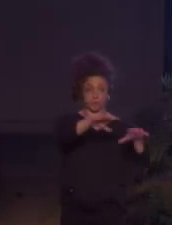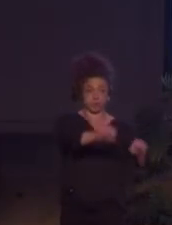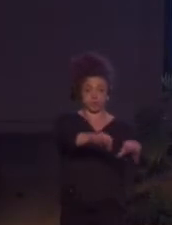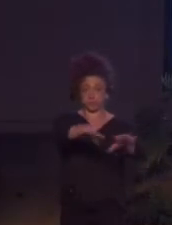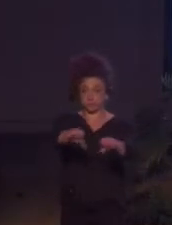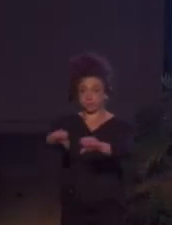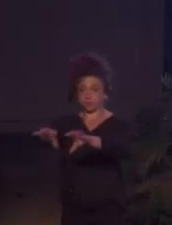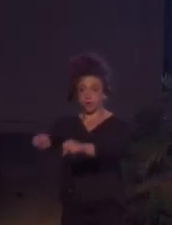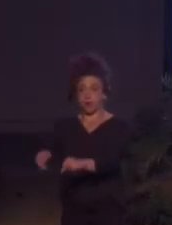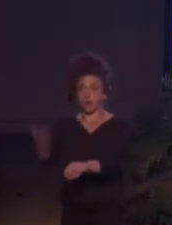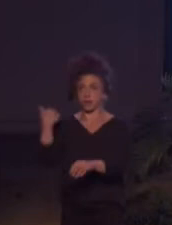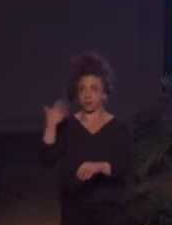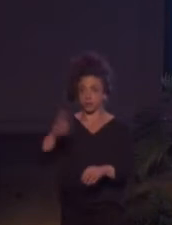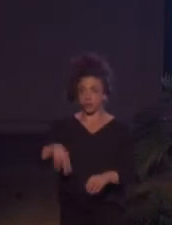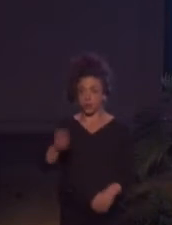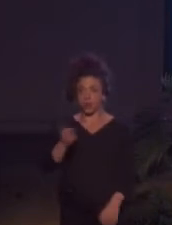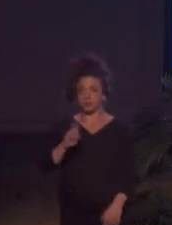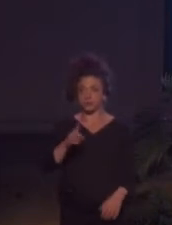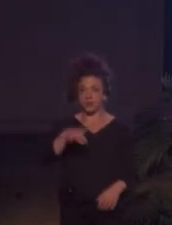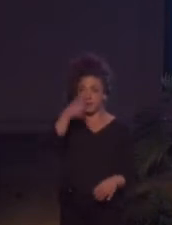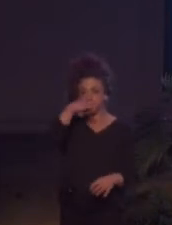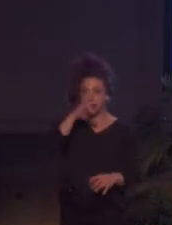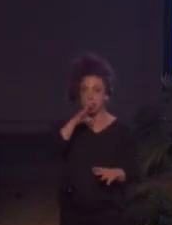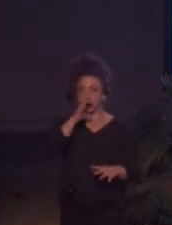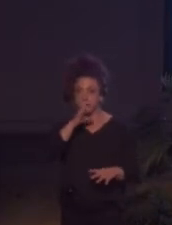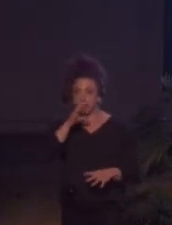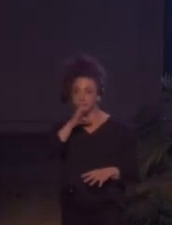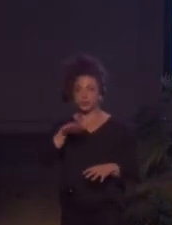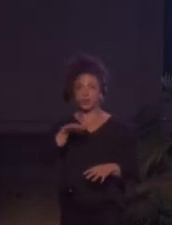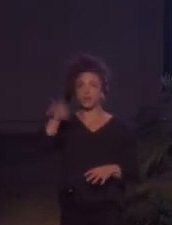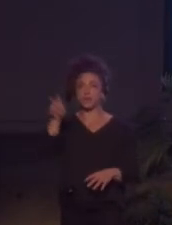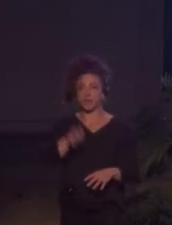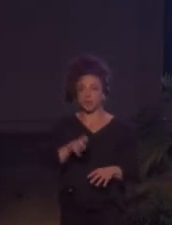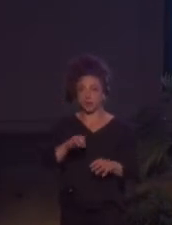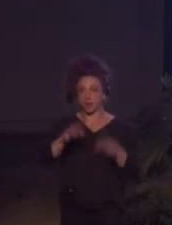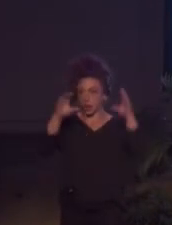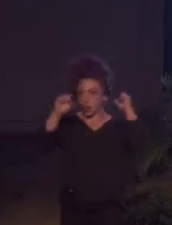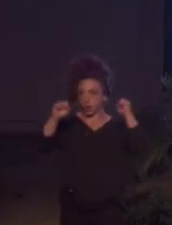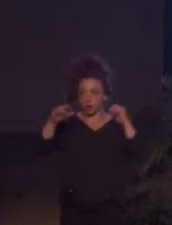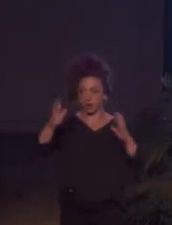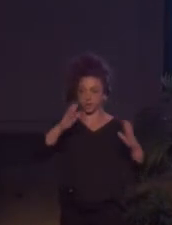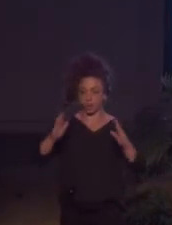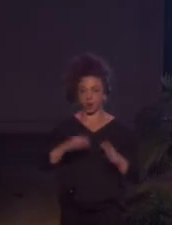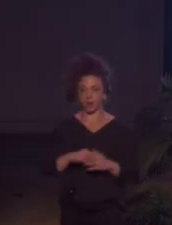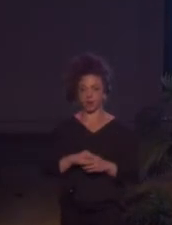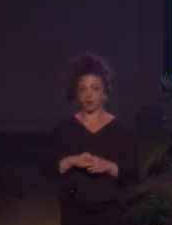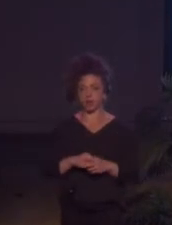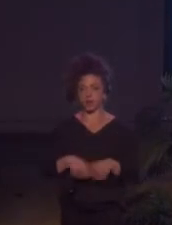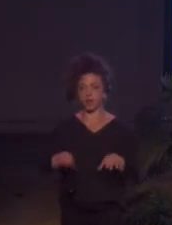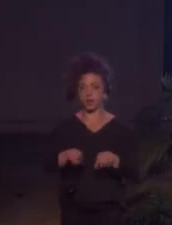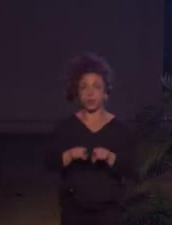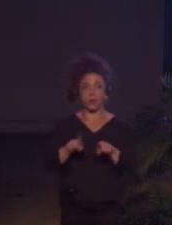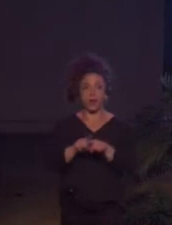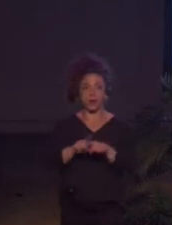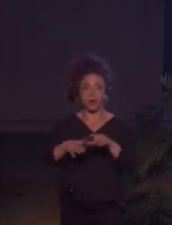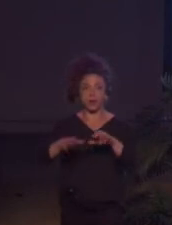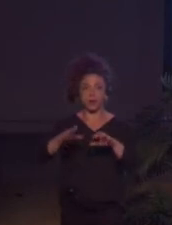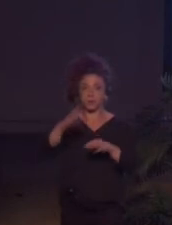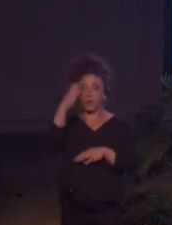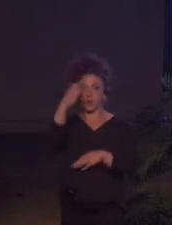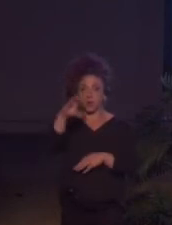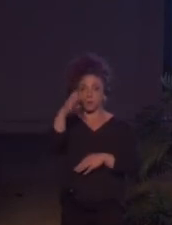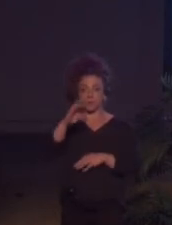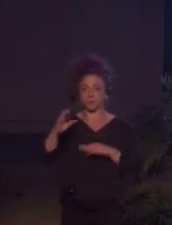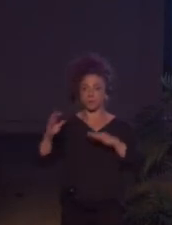los cerdos y las vacas fueron llevados ahí, es algo totalmente colonial, o sea, que se queme el Amazonas para darle de comer